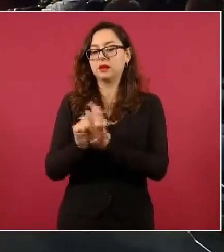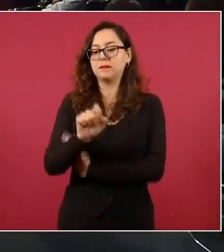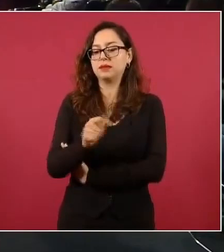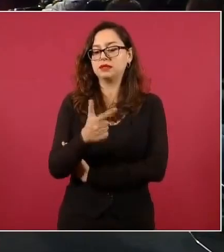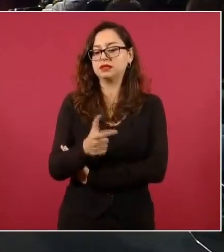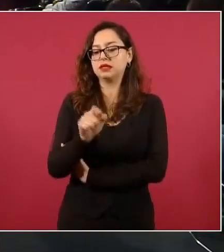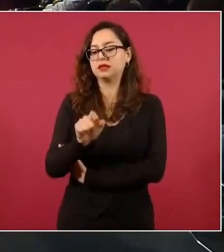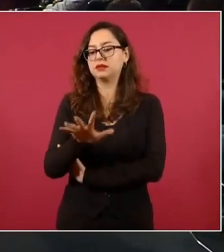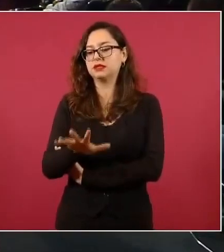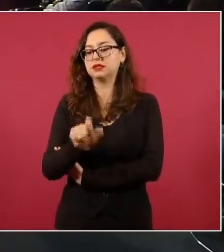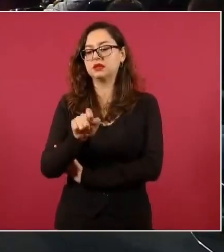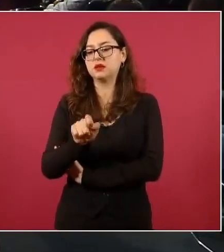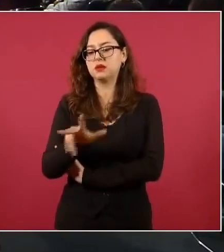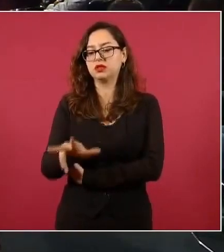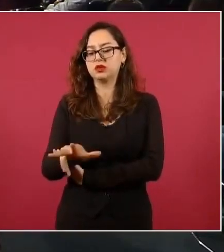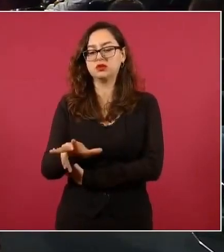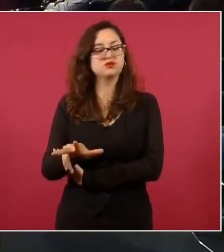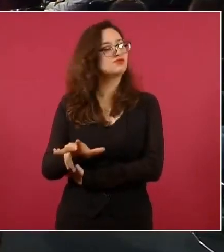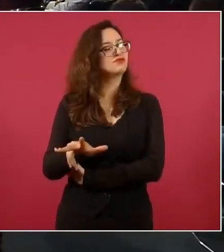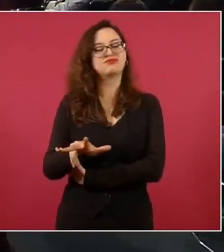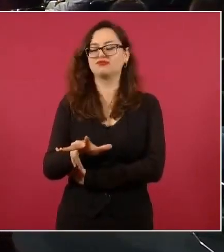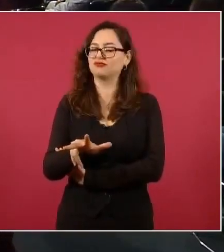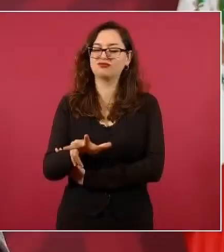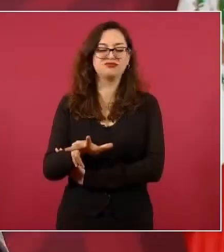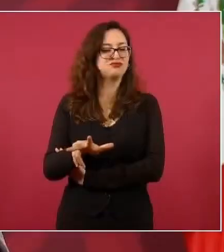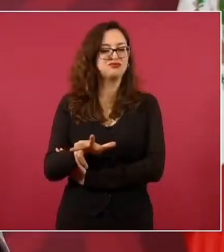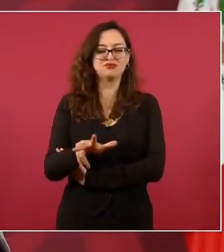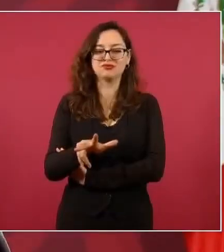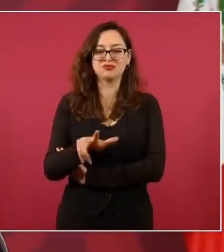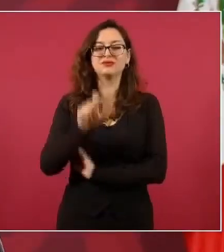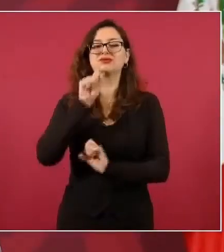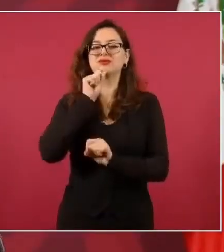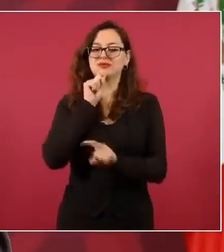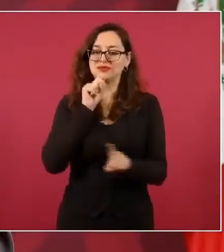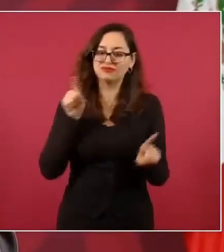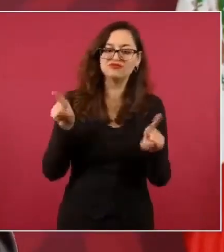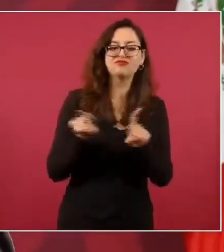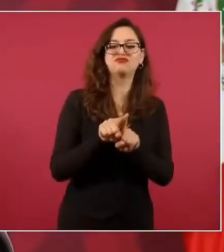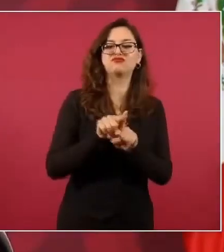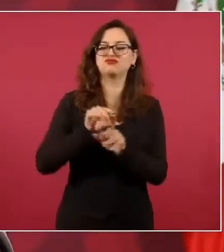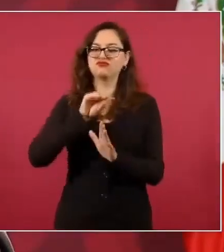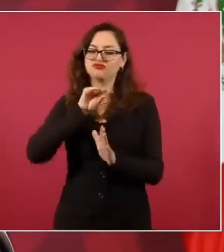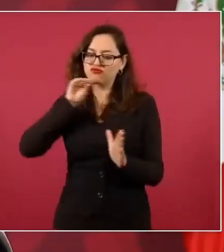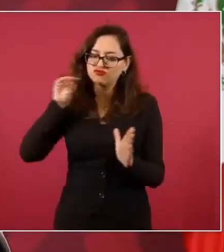artículo 28, sino le agregaron